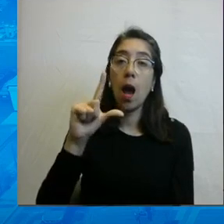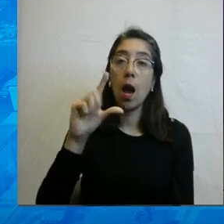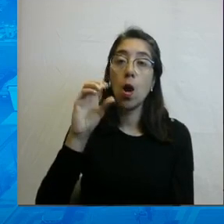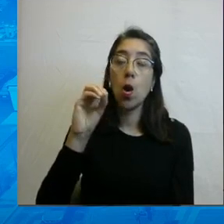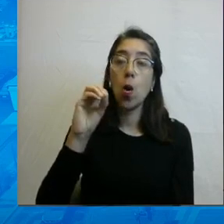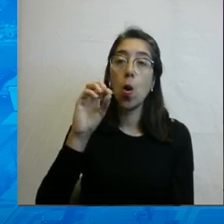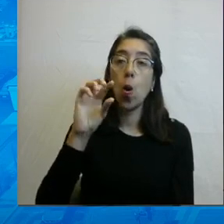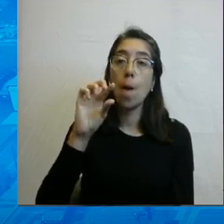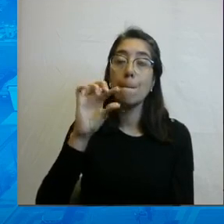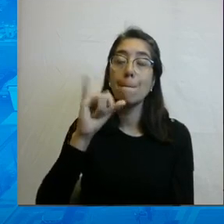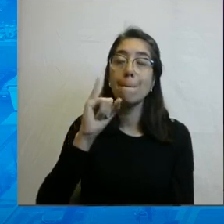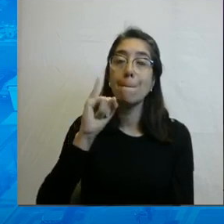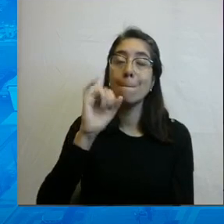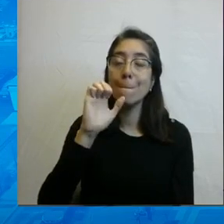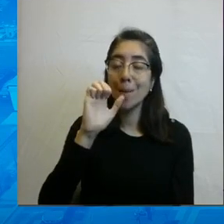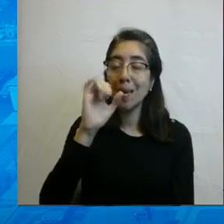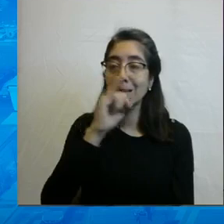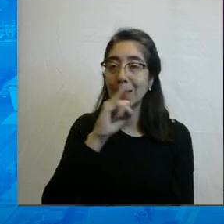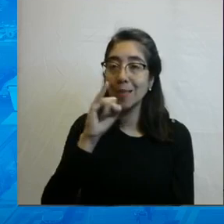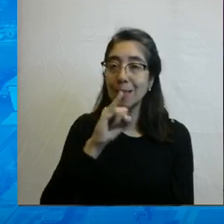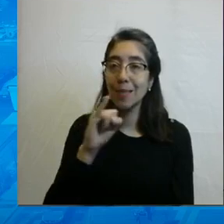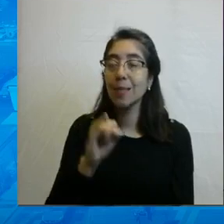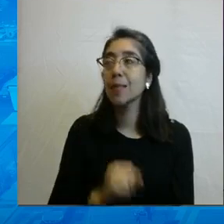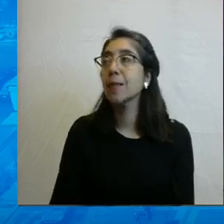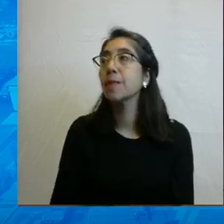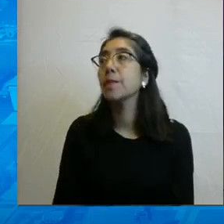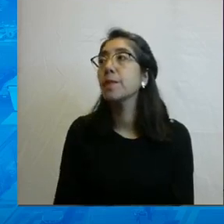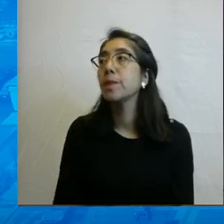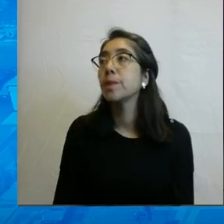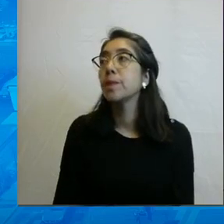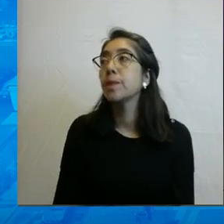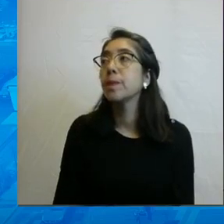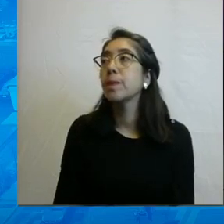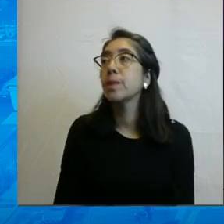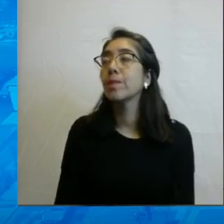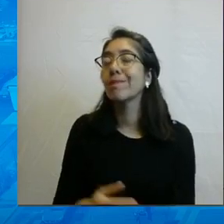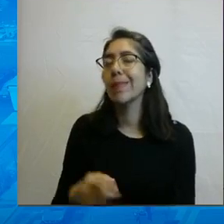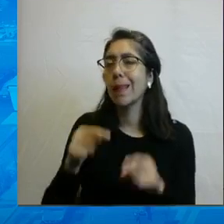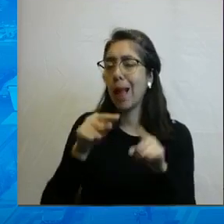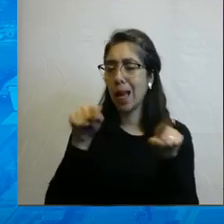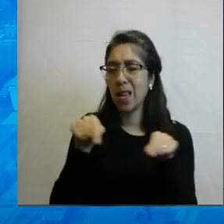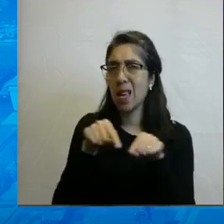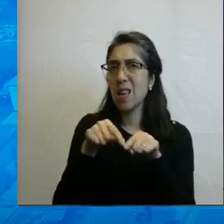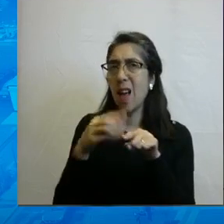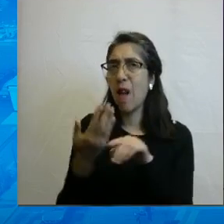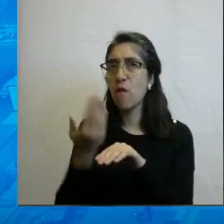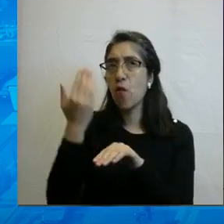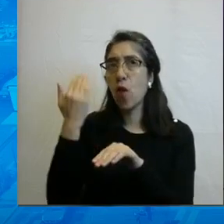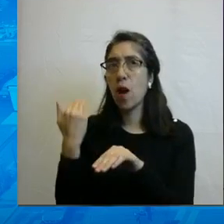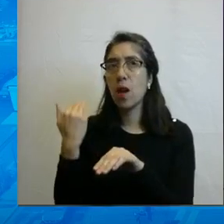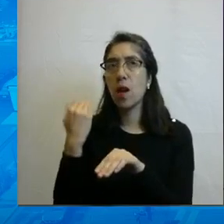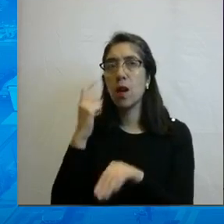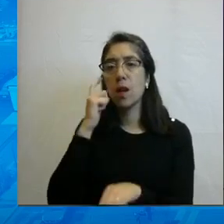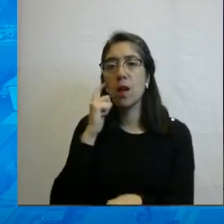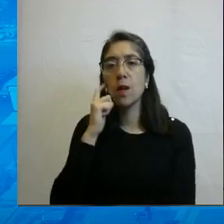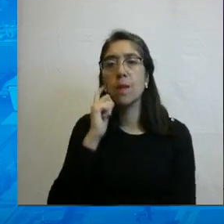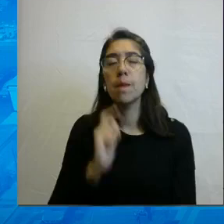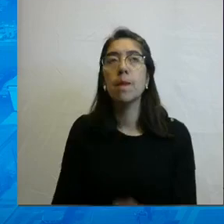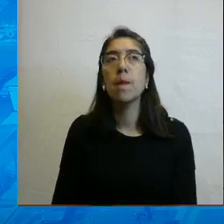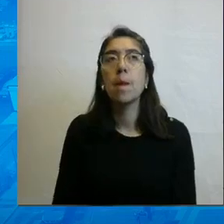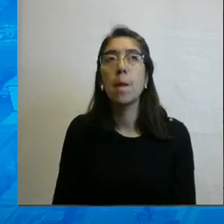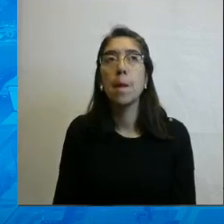Hilda López está fuera del recinto. De aquí logro verla, si no me equivoco.